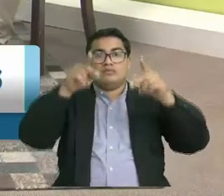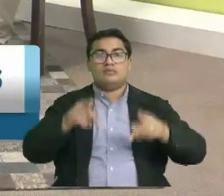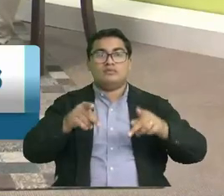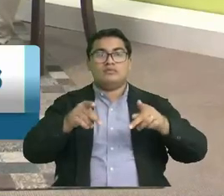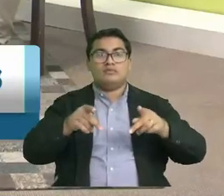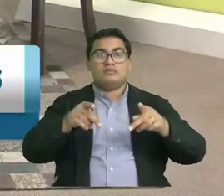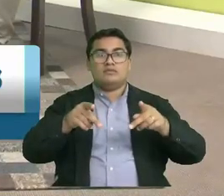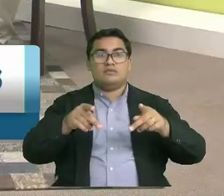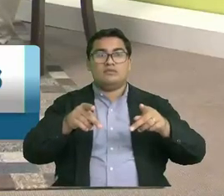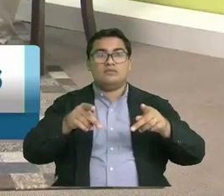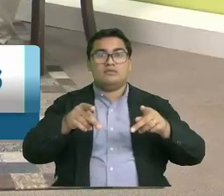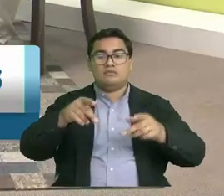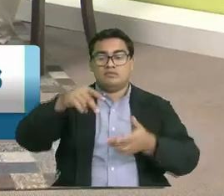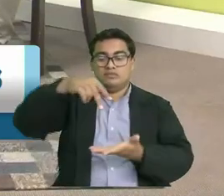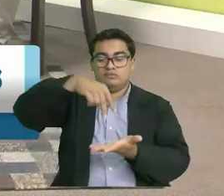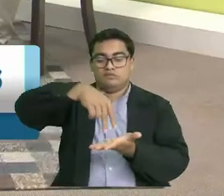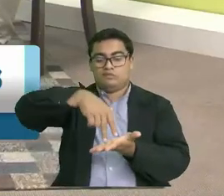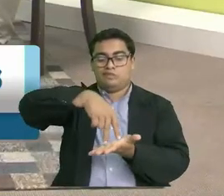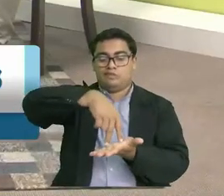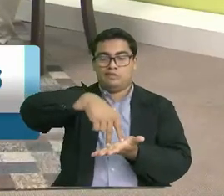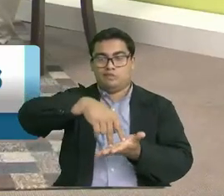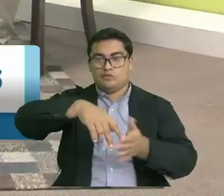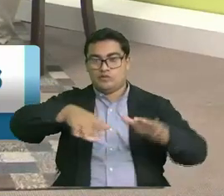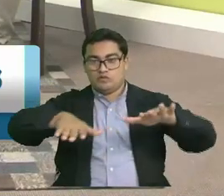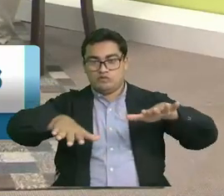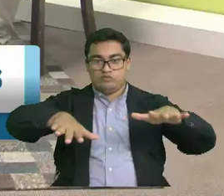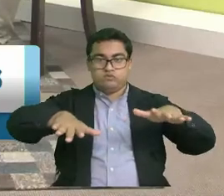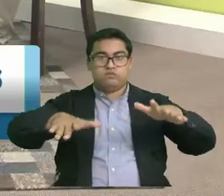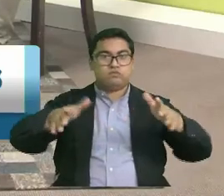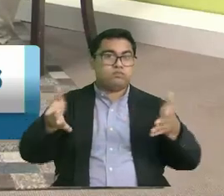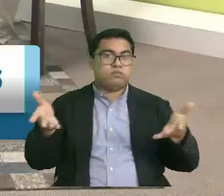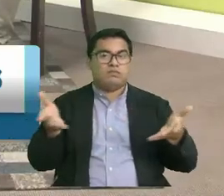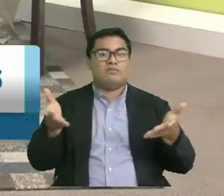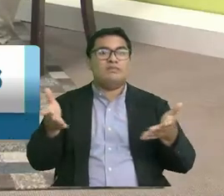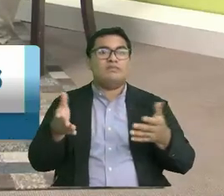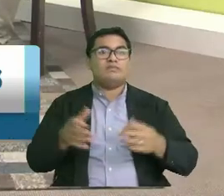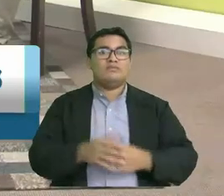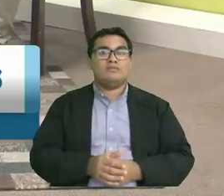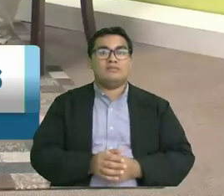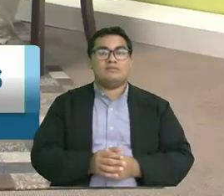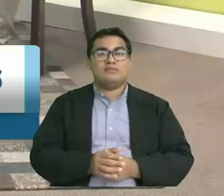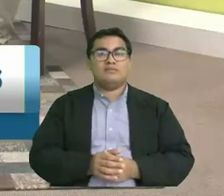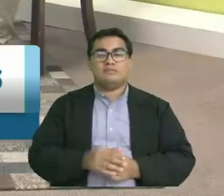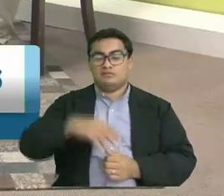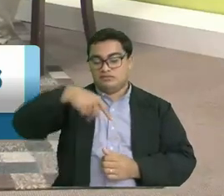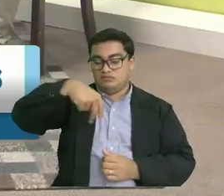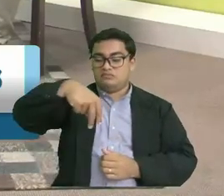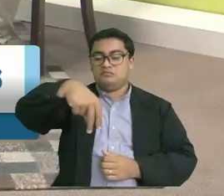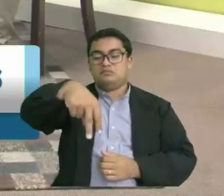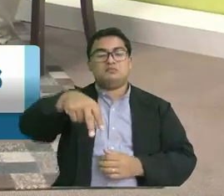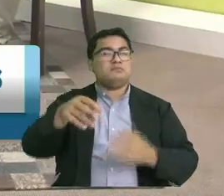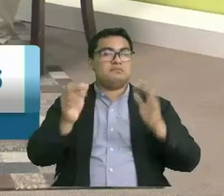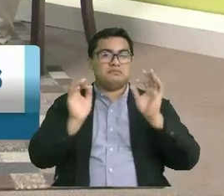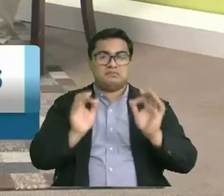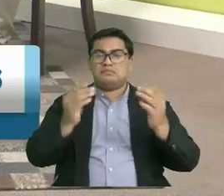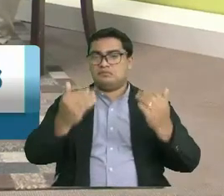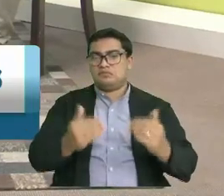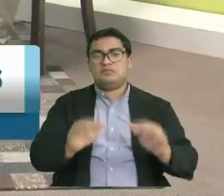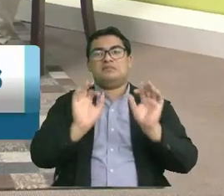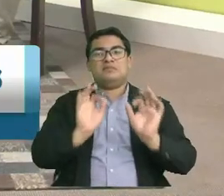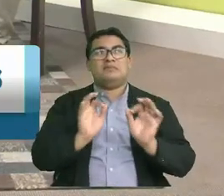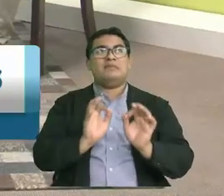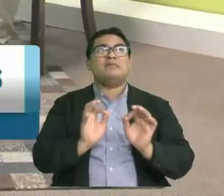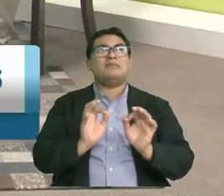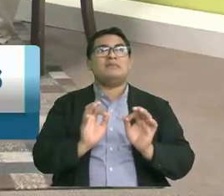¿va? Sí. Nos da equilibrio el arco del pie. Así es, te da una marcha normal, adecuada, con todas sus fases